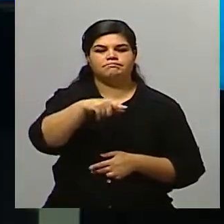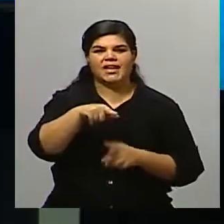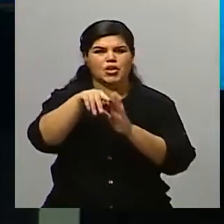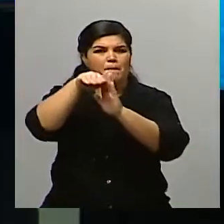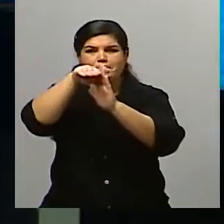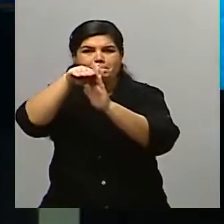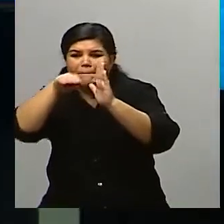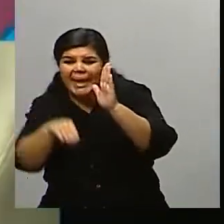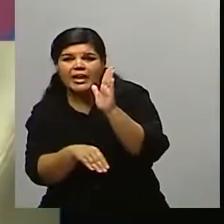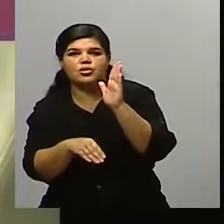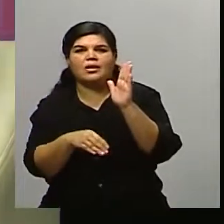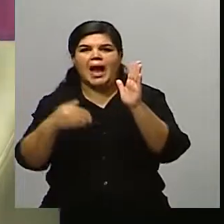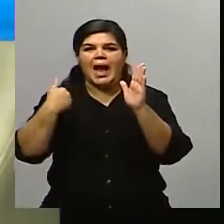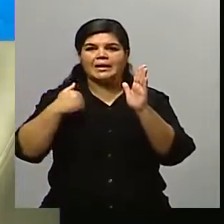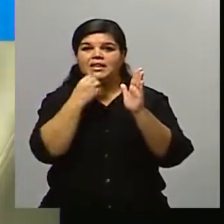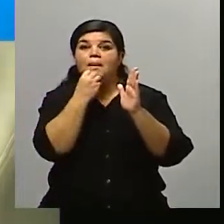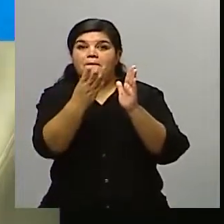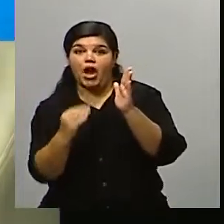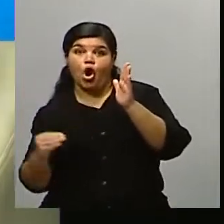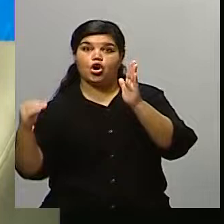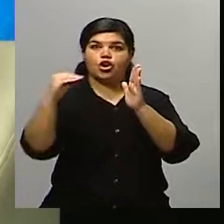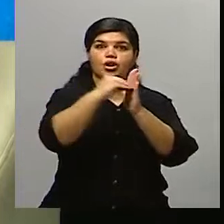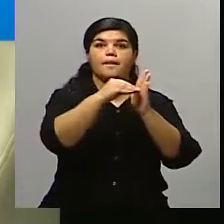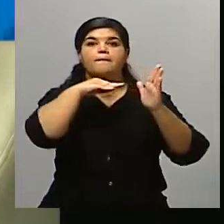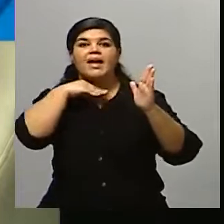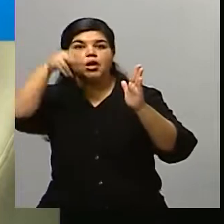de la Argentina. Argentina, lo que